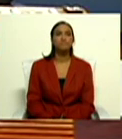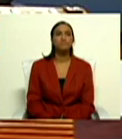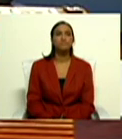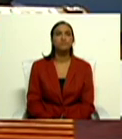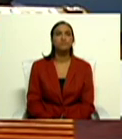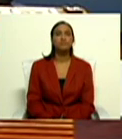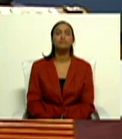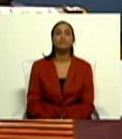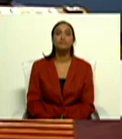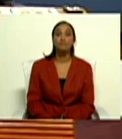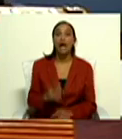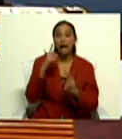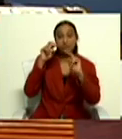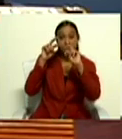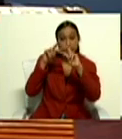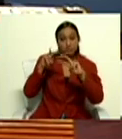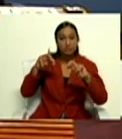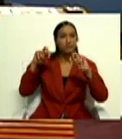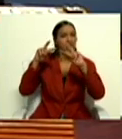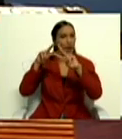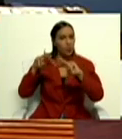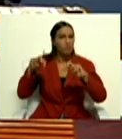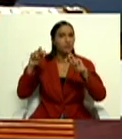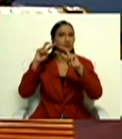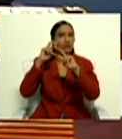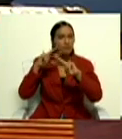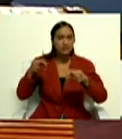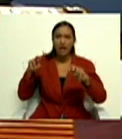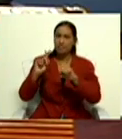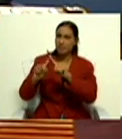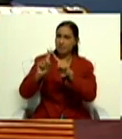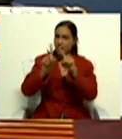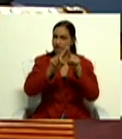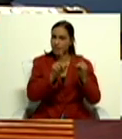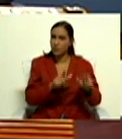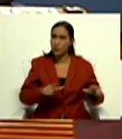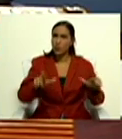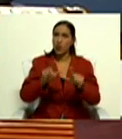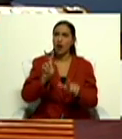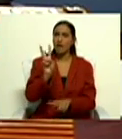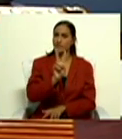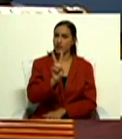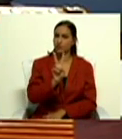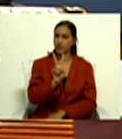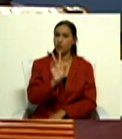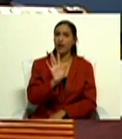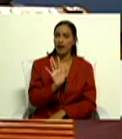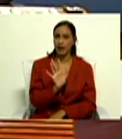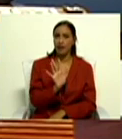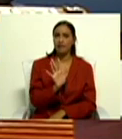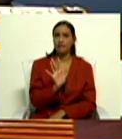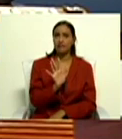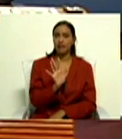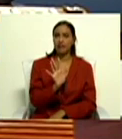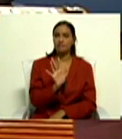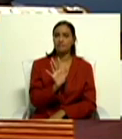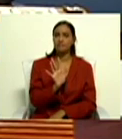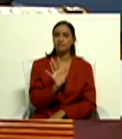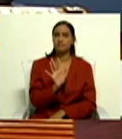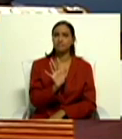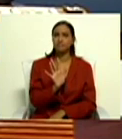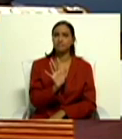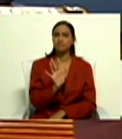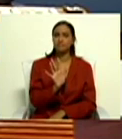de manera concatenada en diferentes lugares del país y sin lugar a dudas obedecen a una misma línea de